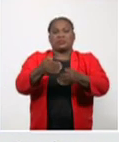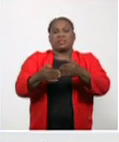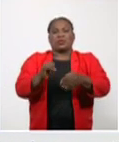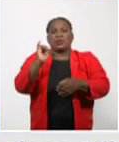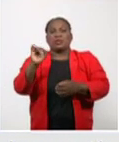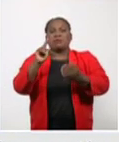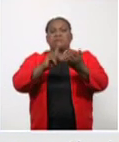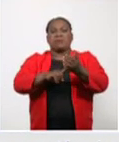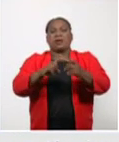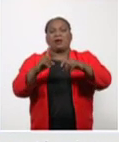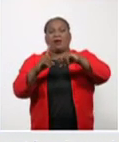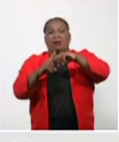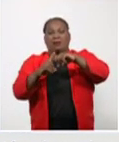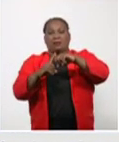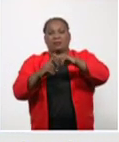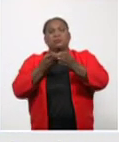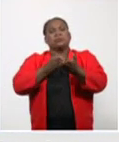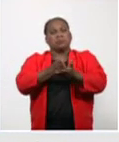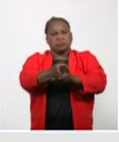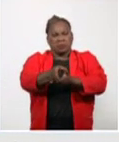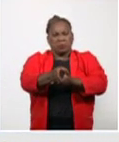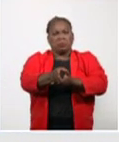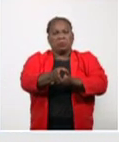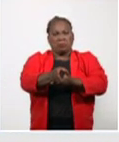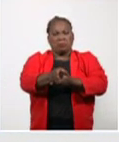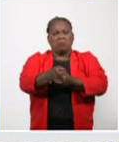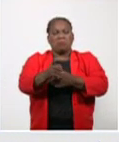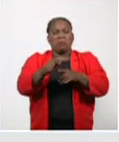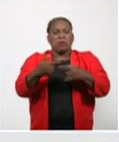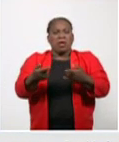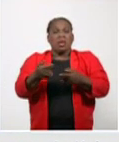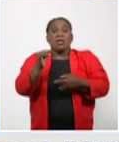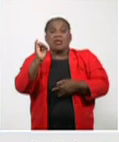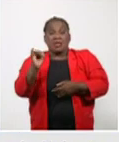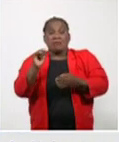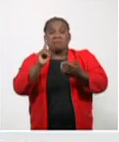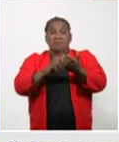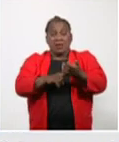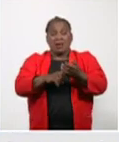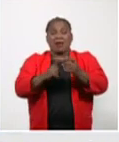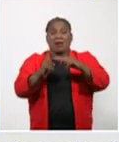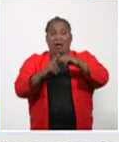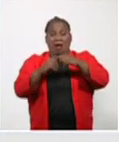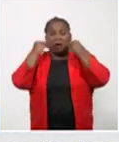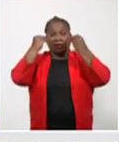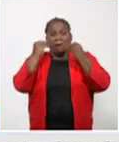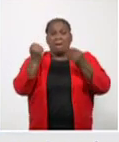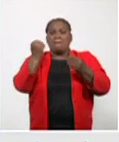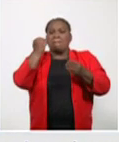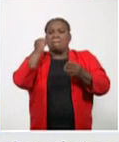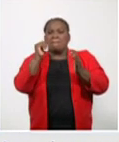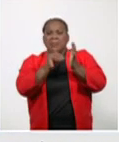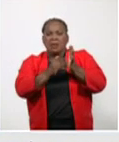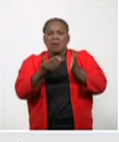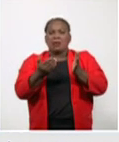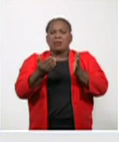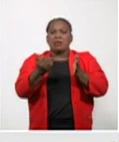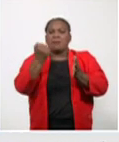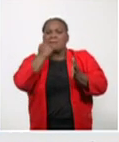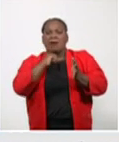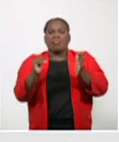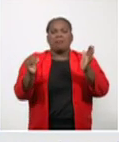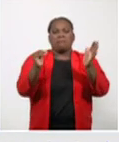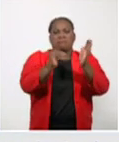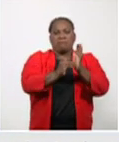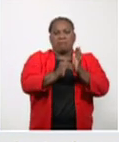todavía sigue procesando porque ellos analizan diariamente 1000 y más de 1000, o sea, toman